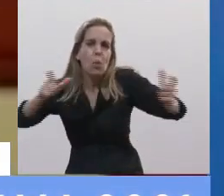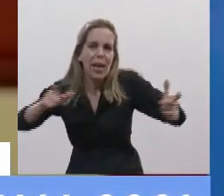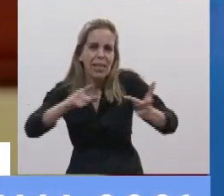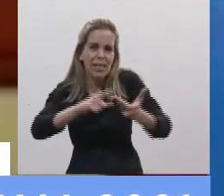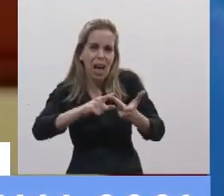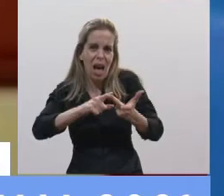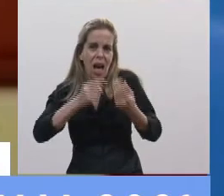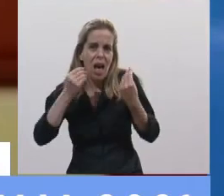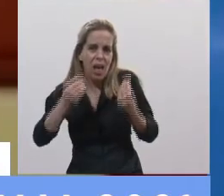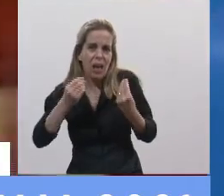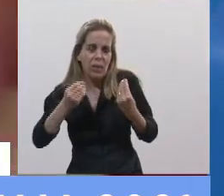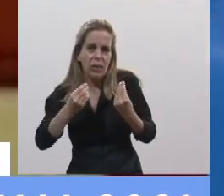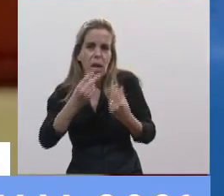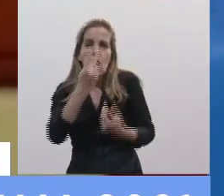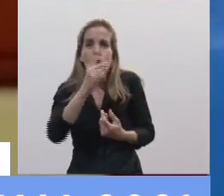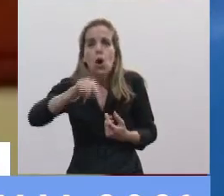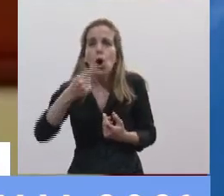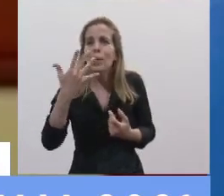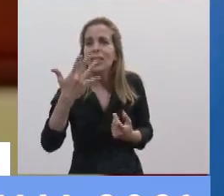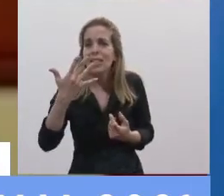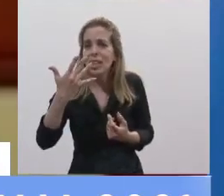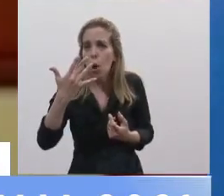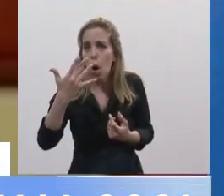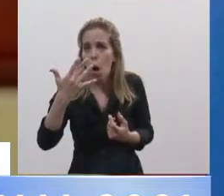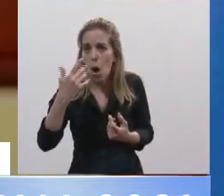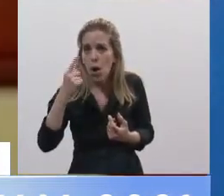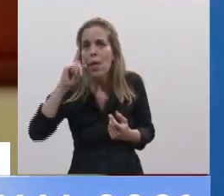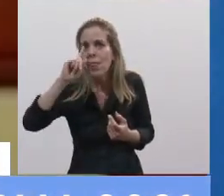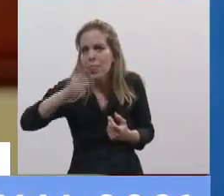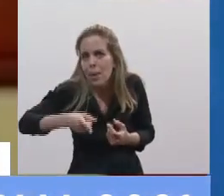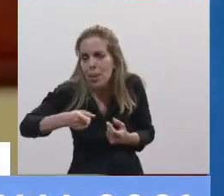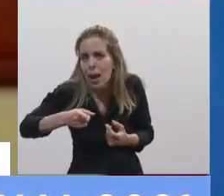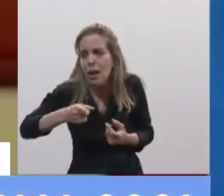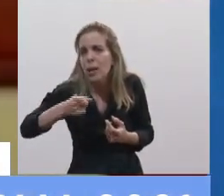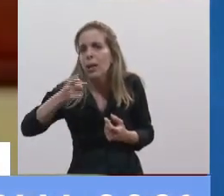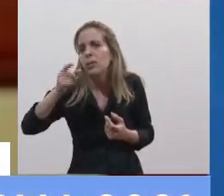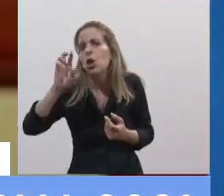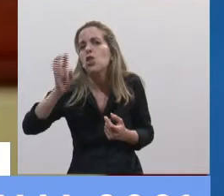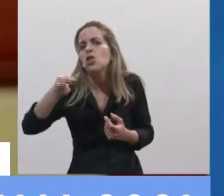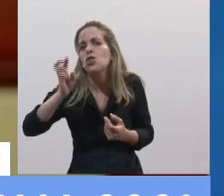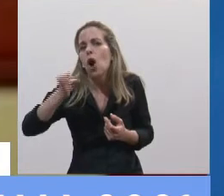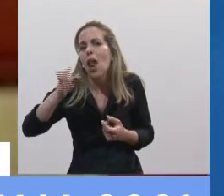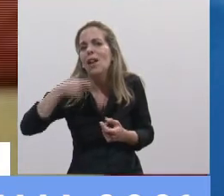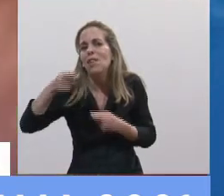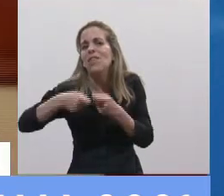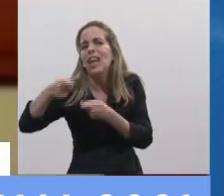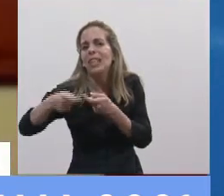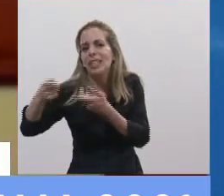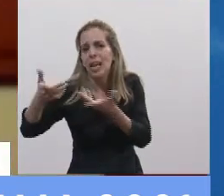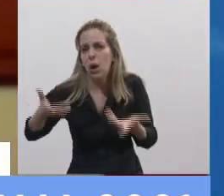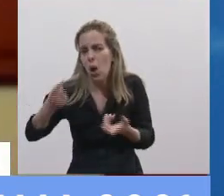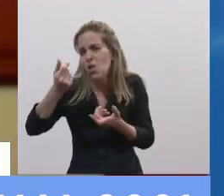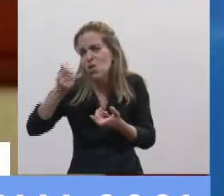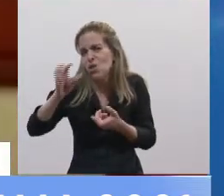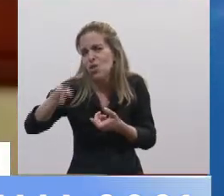aumentado 2,5 veces el valor de los dólares financieros. La caída